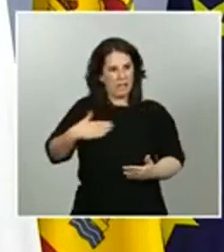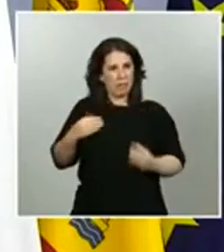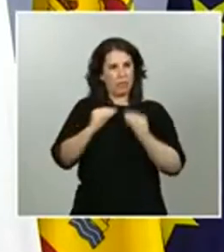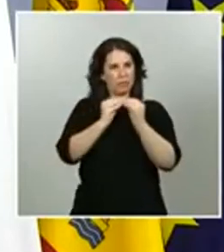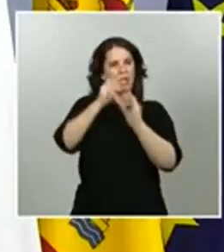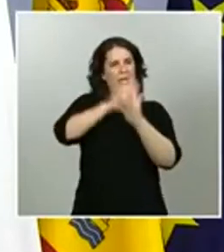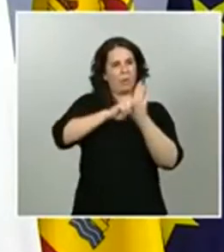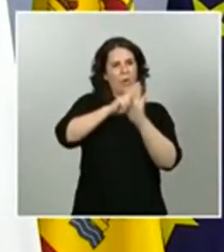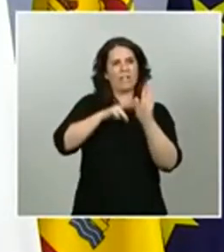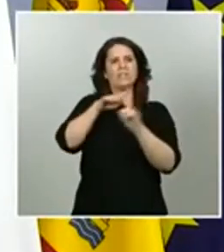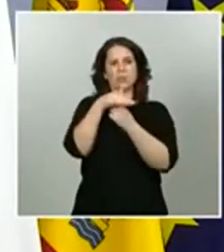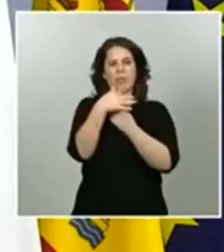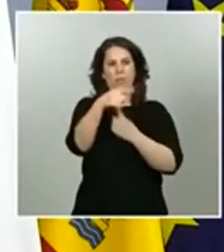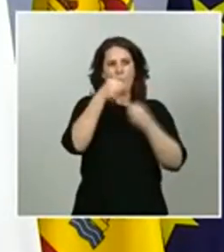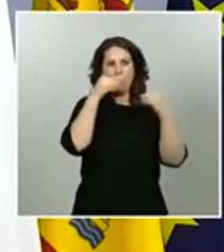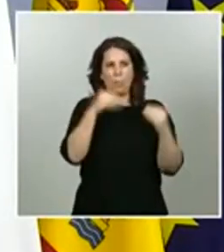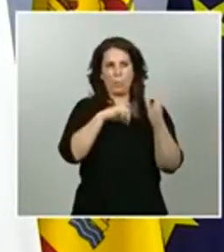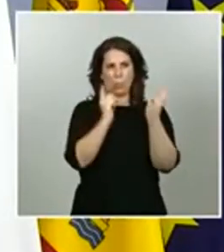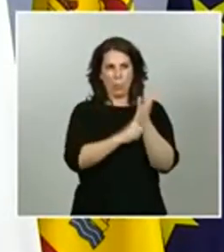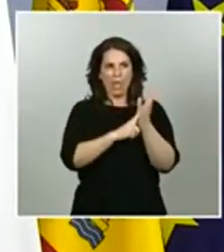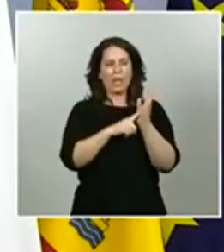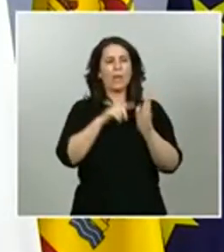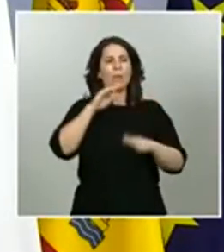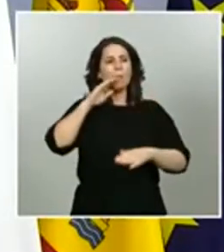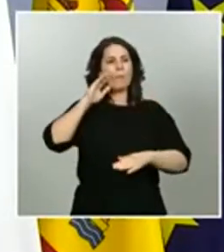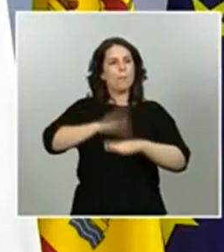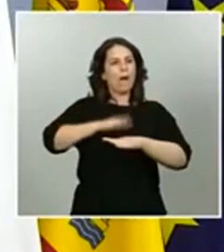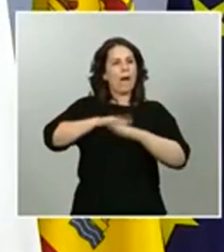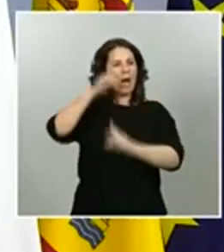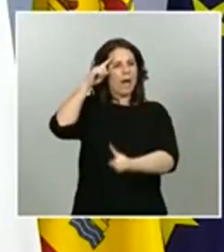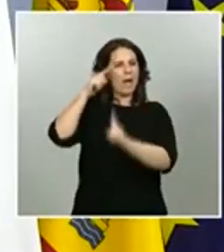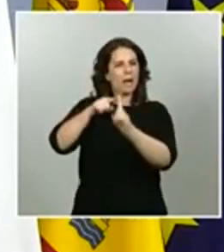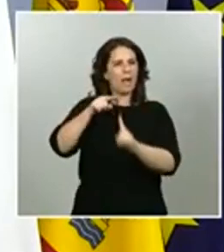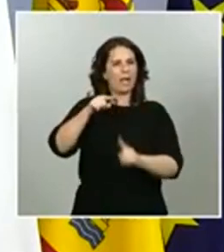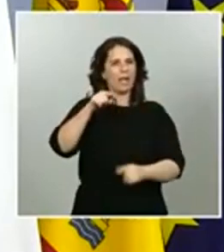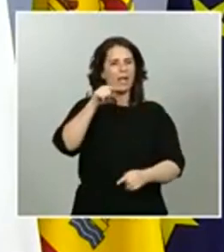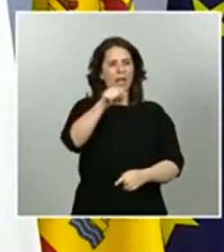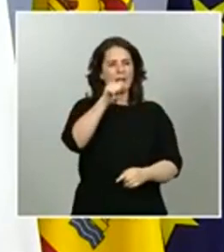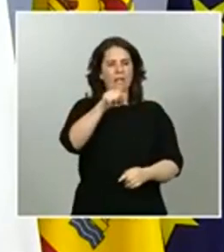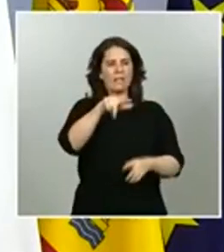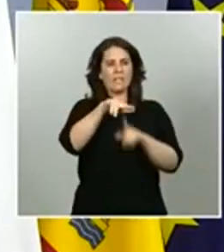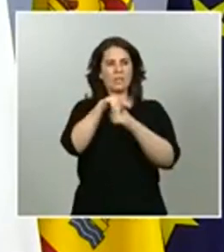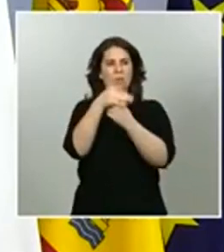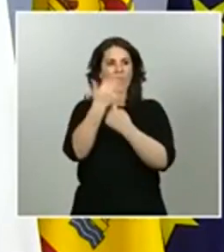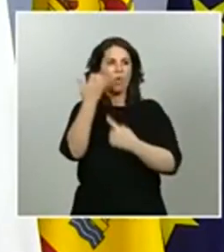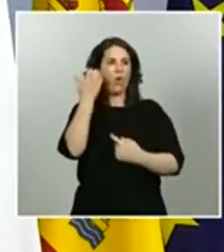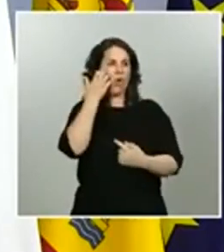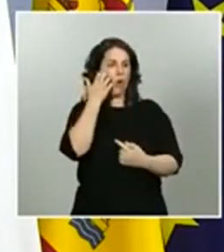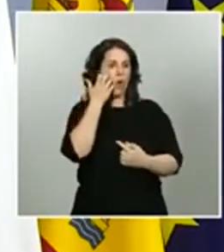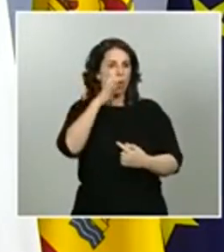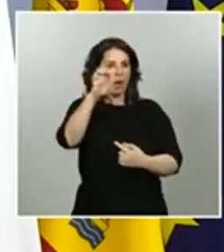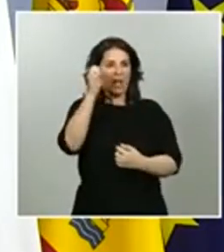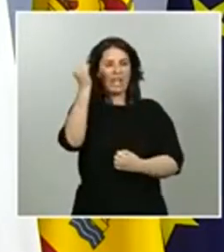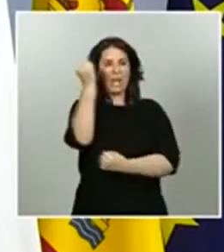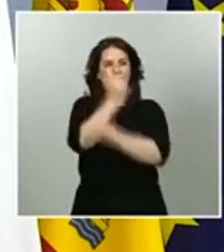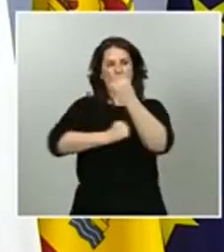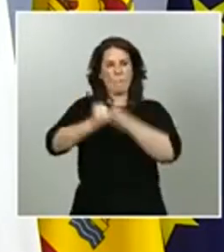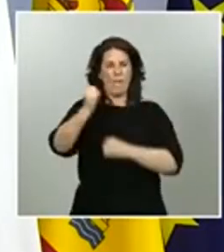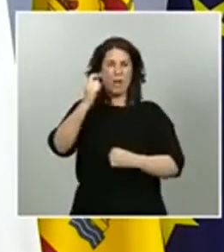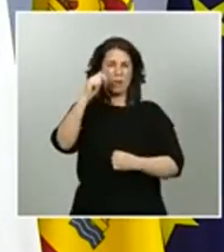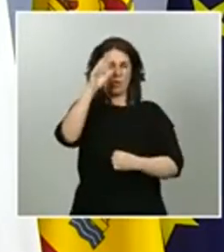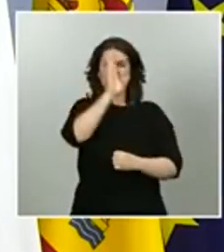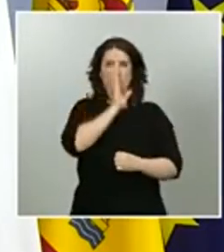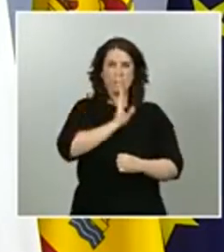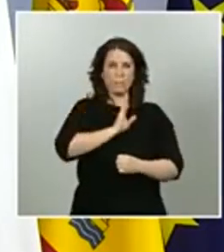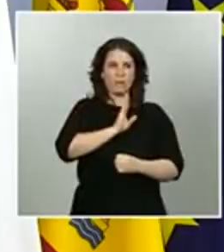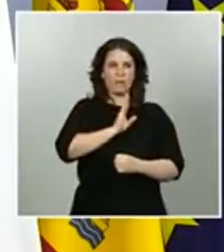que, en fin, salgan de esa situación de anormalidad y de economía sumergida y puedan trabajar.